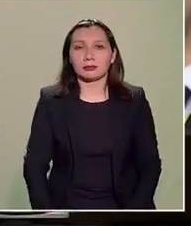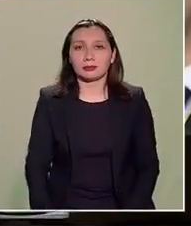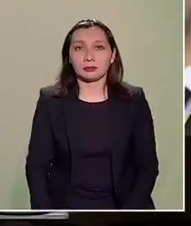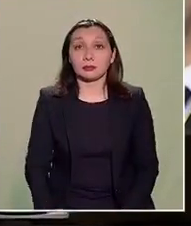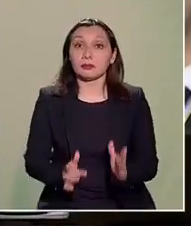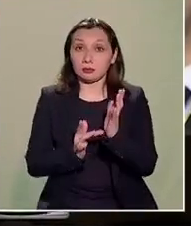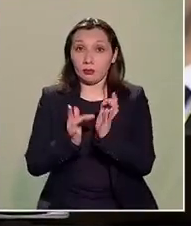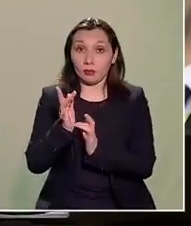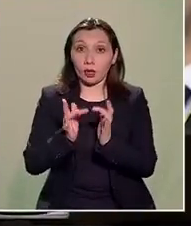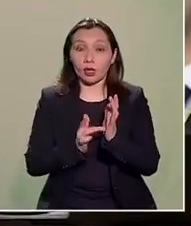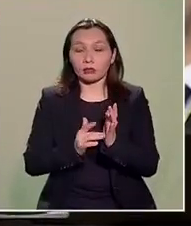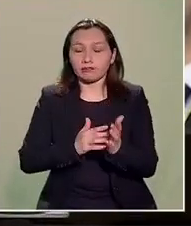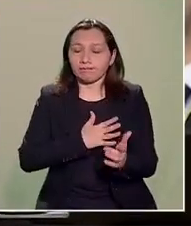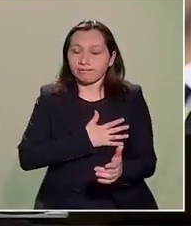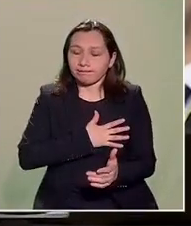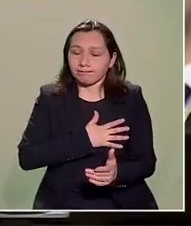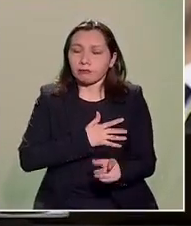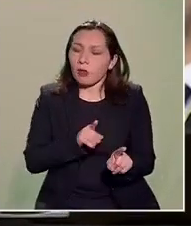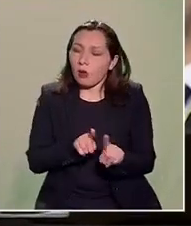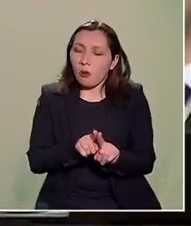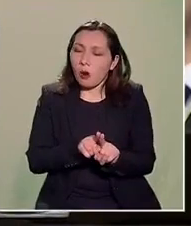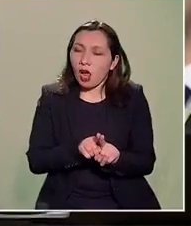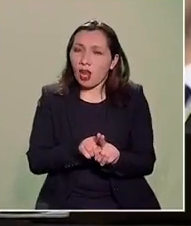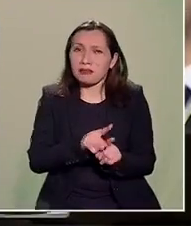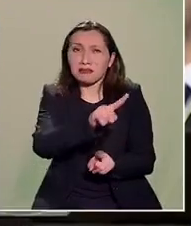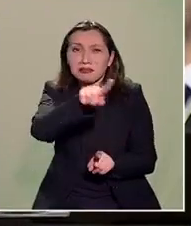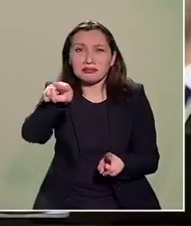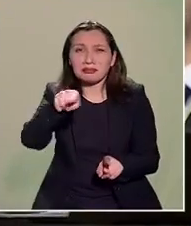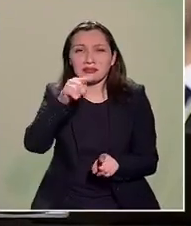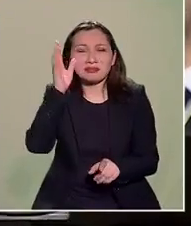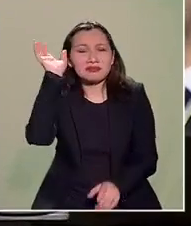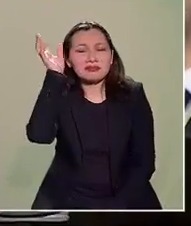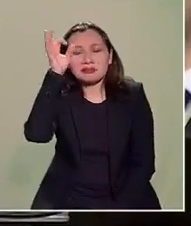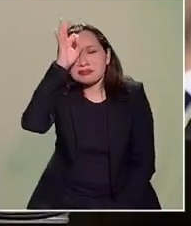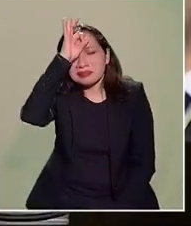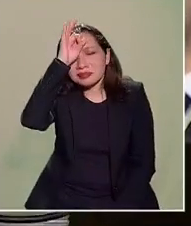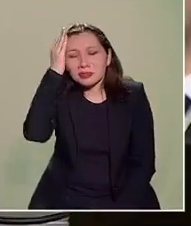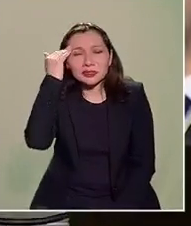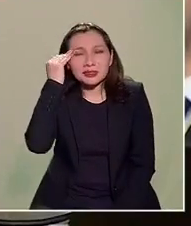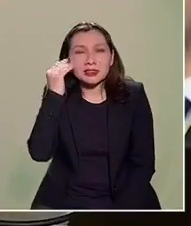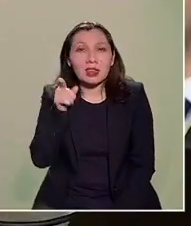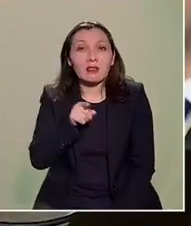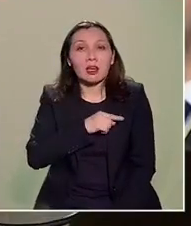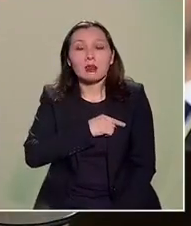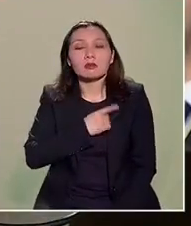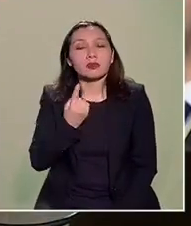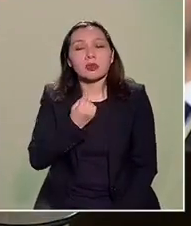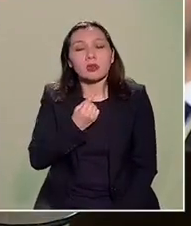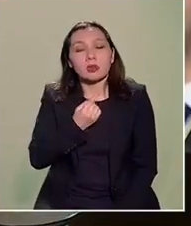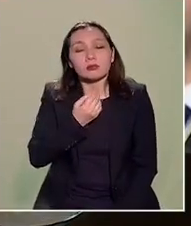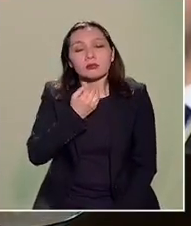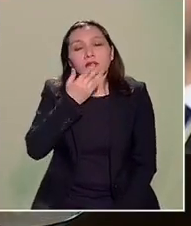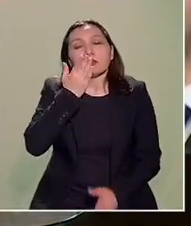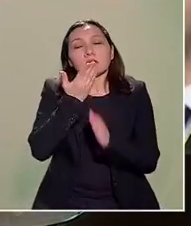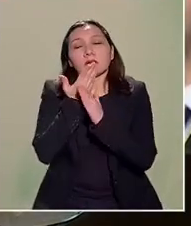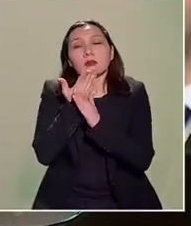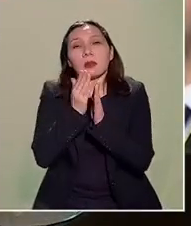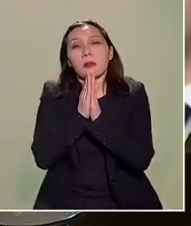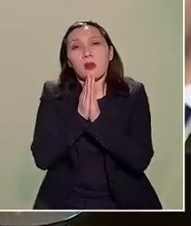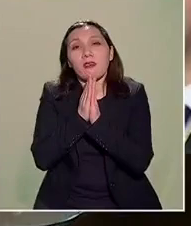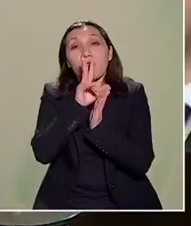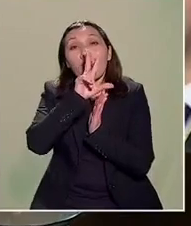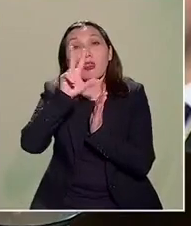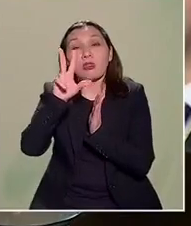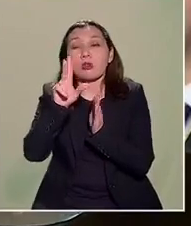cristo se compadeció de ellos en su ignorancia y culpa solo es sólo una súplica para que